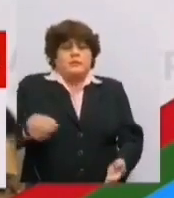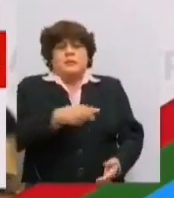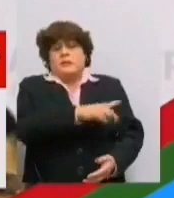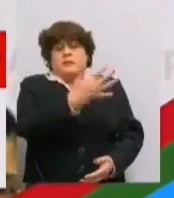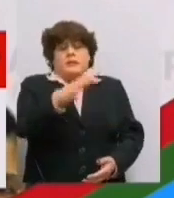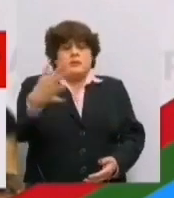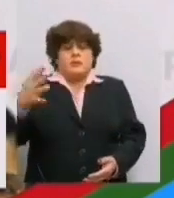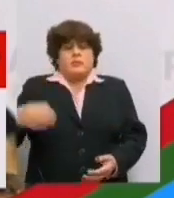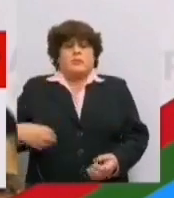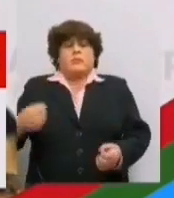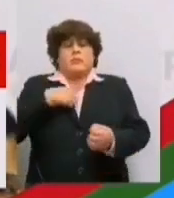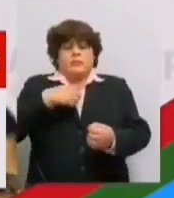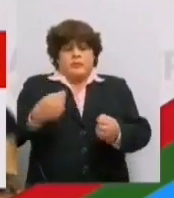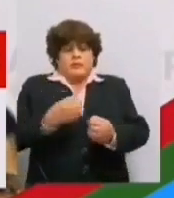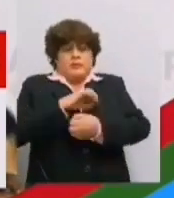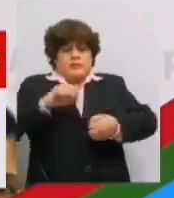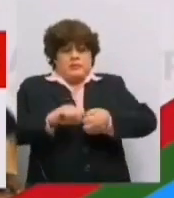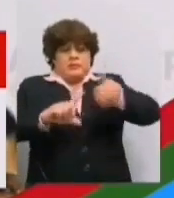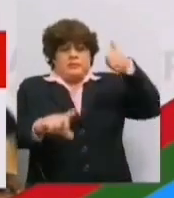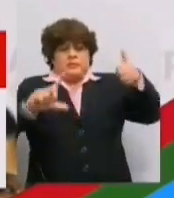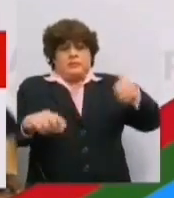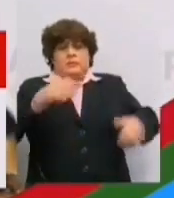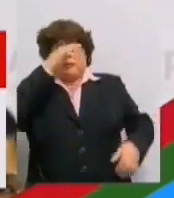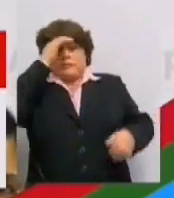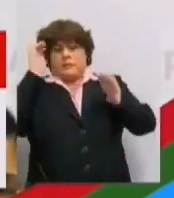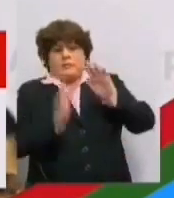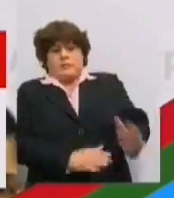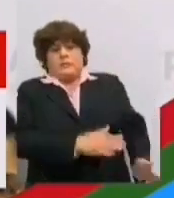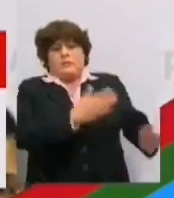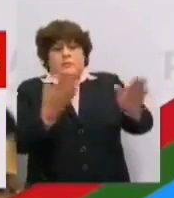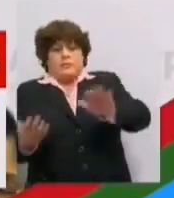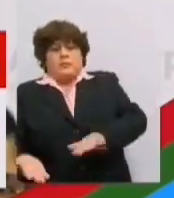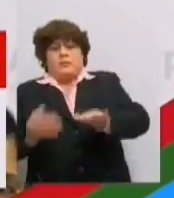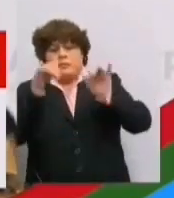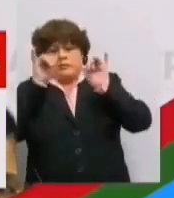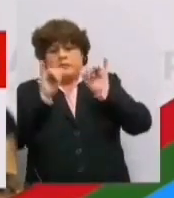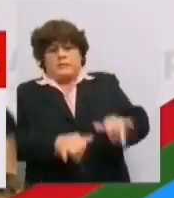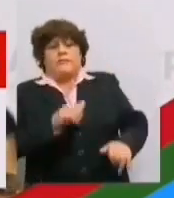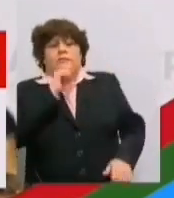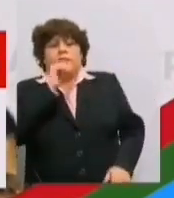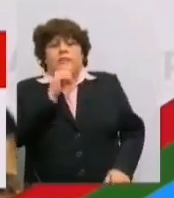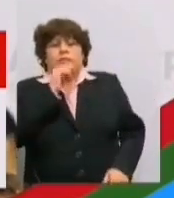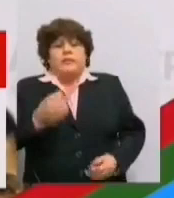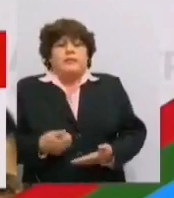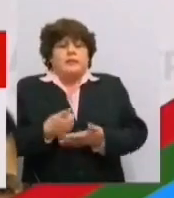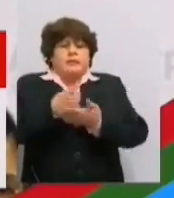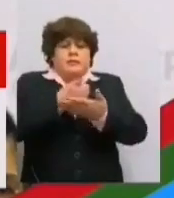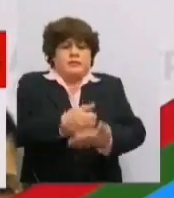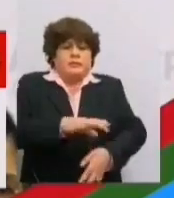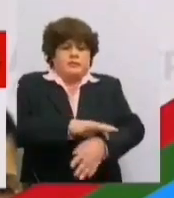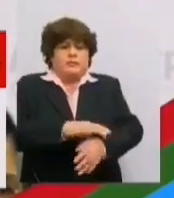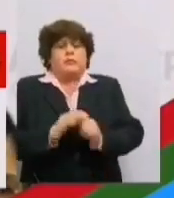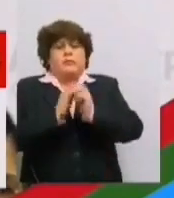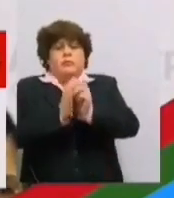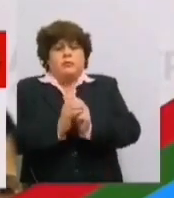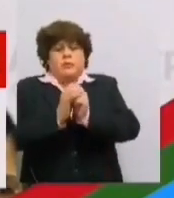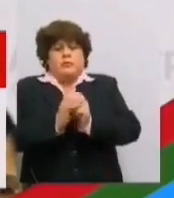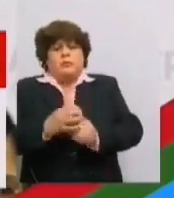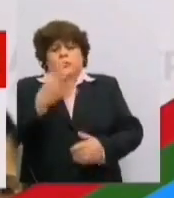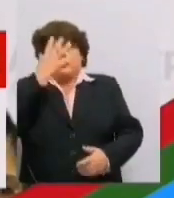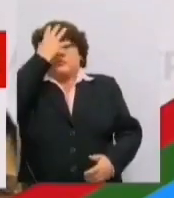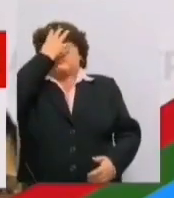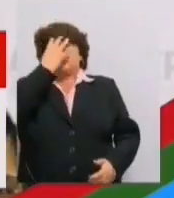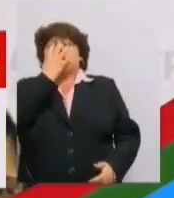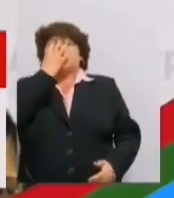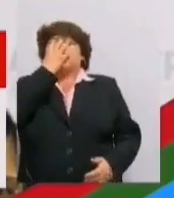debe morir por falta de atención médica nunca más nos liberteños debemos rogar por un balón de